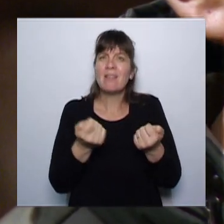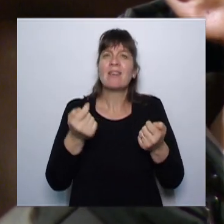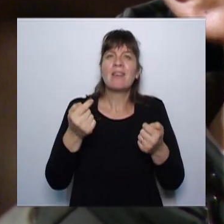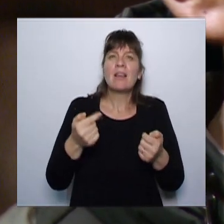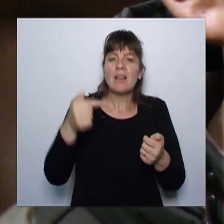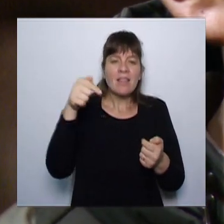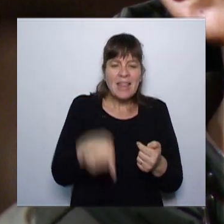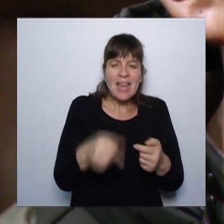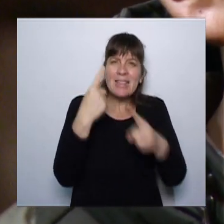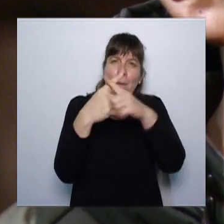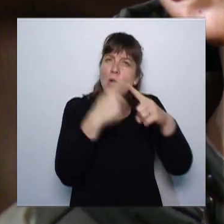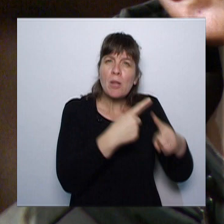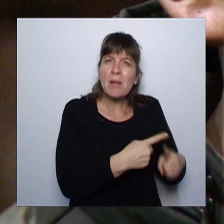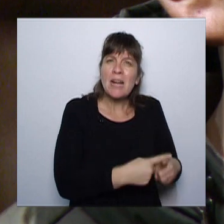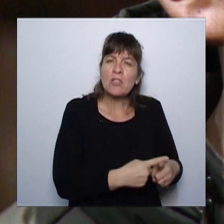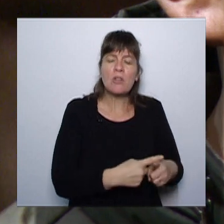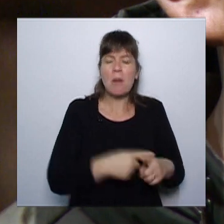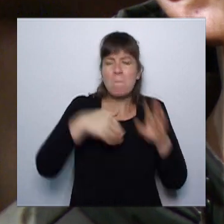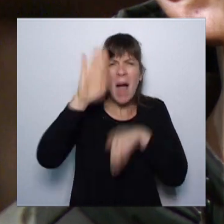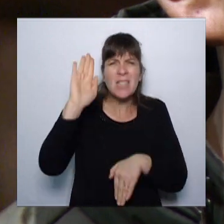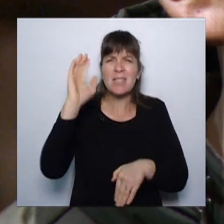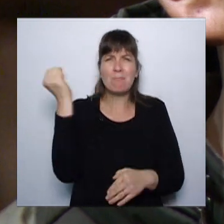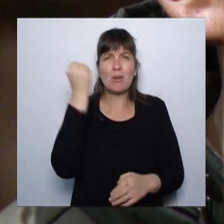este de estas multiplicaciones